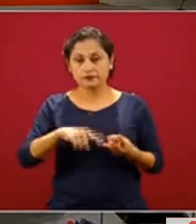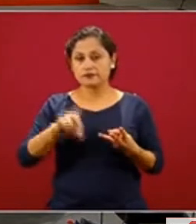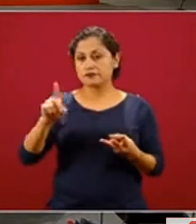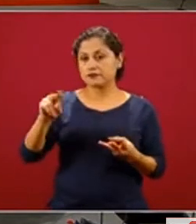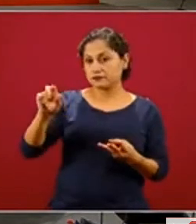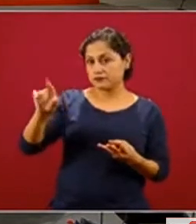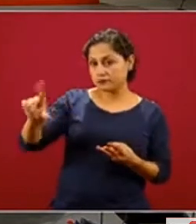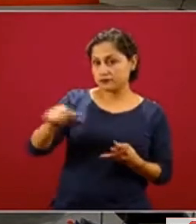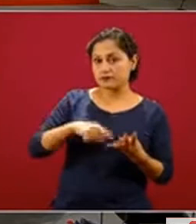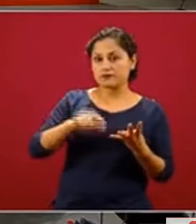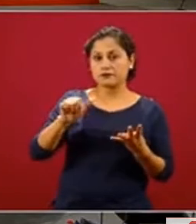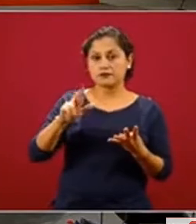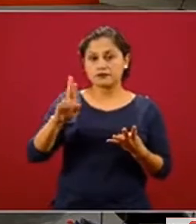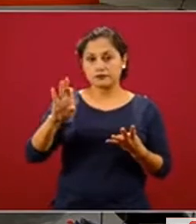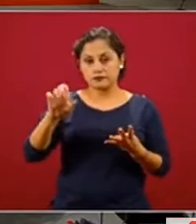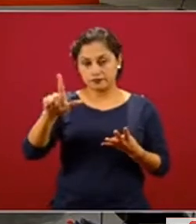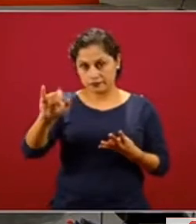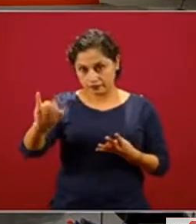Araceli. Usted.